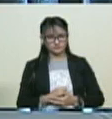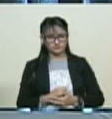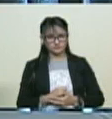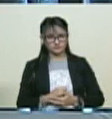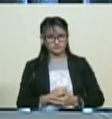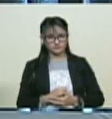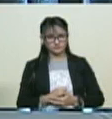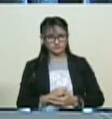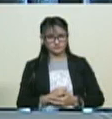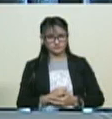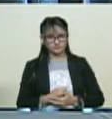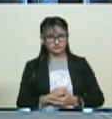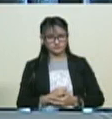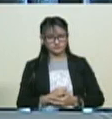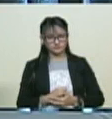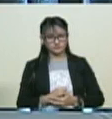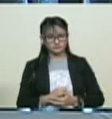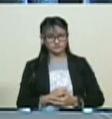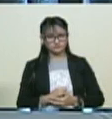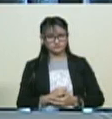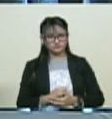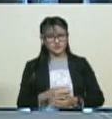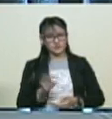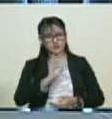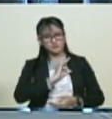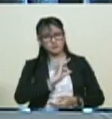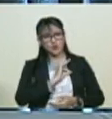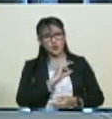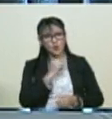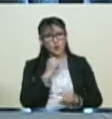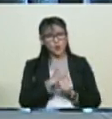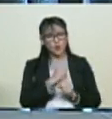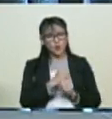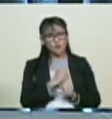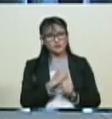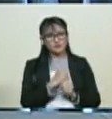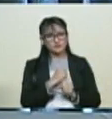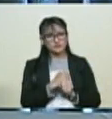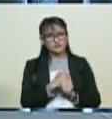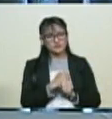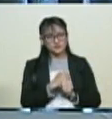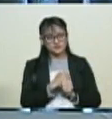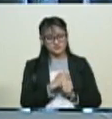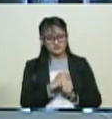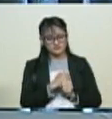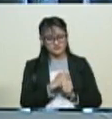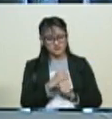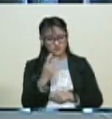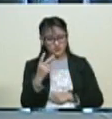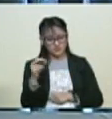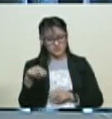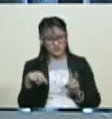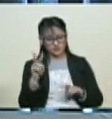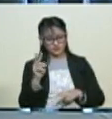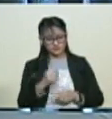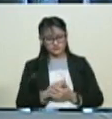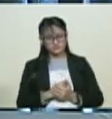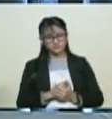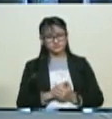heredó la papa caliente de las jornadas insurreccionales del 2002